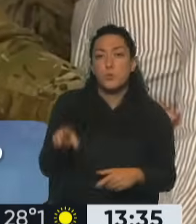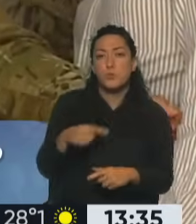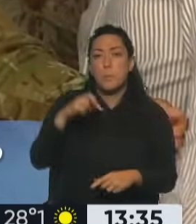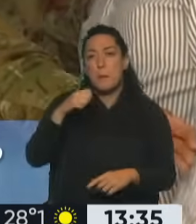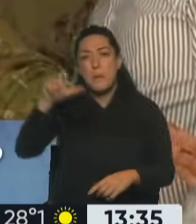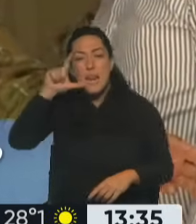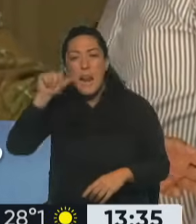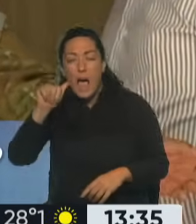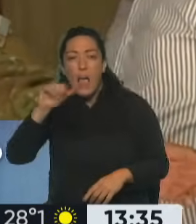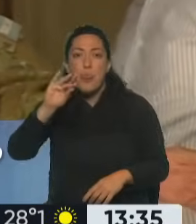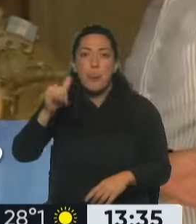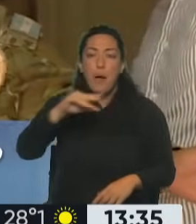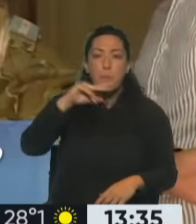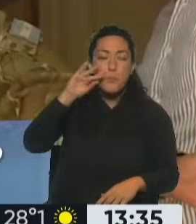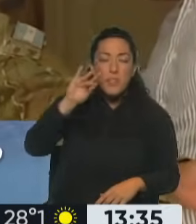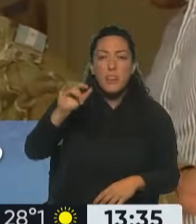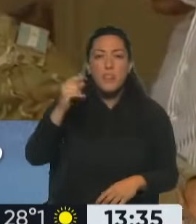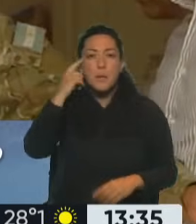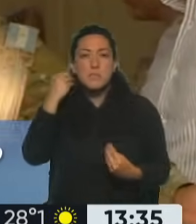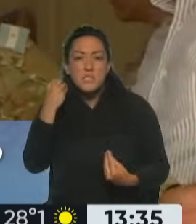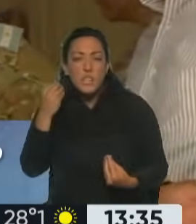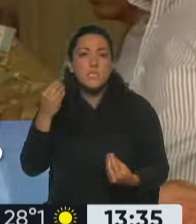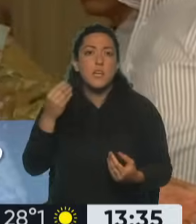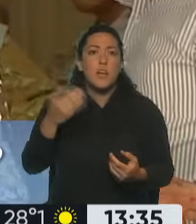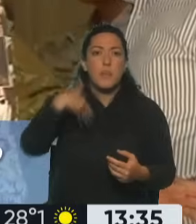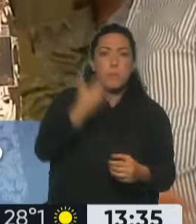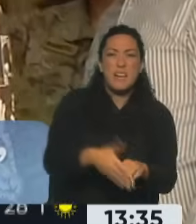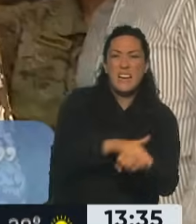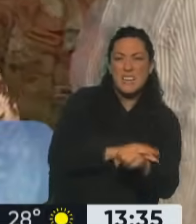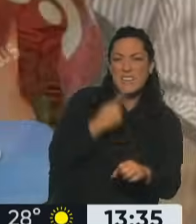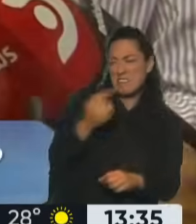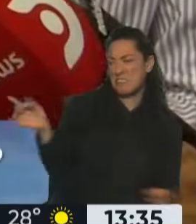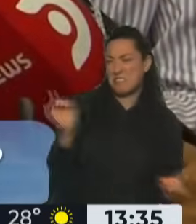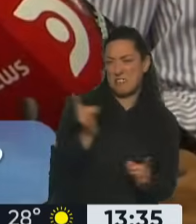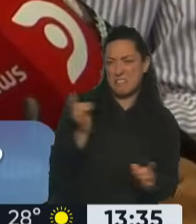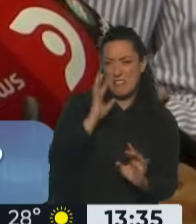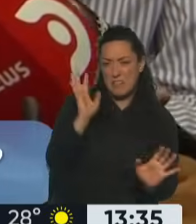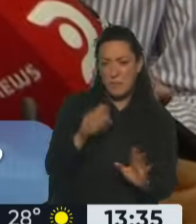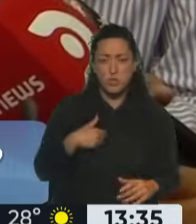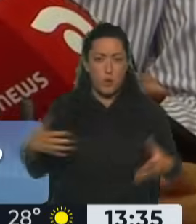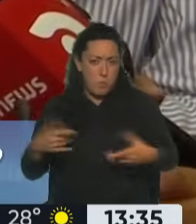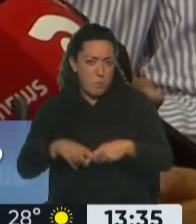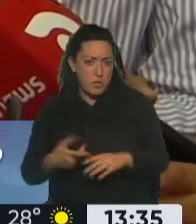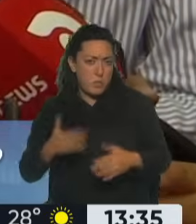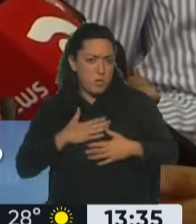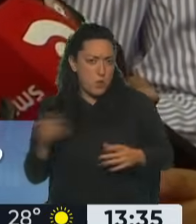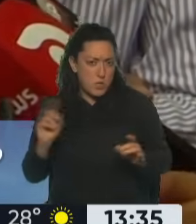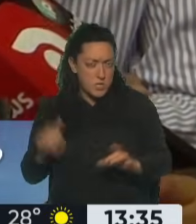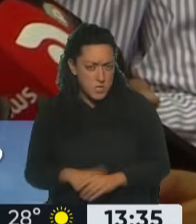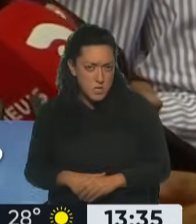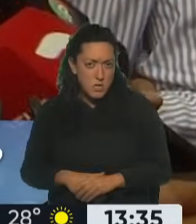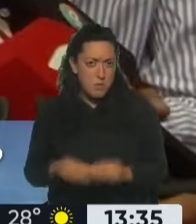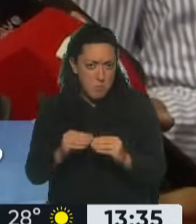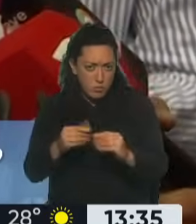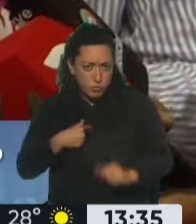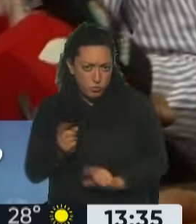David, después una desmentida de Larreta? ¿Qué piensa de esto? No sé, eso no tiene que ver con mi fuerza, así es que tranquilo. Digamos, no es un problema mío.